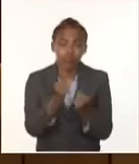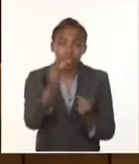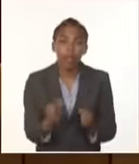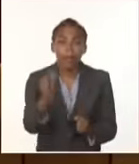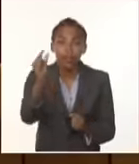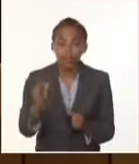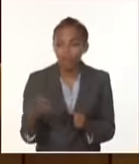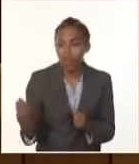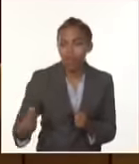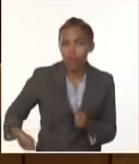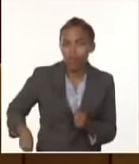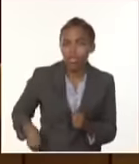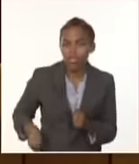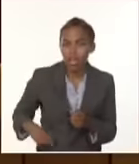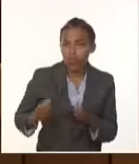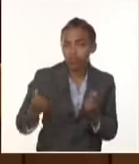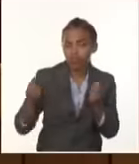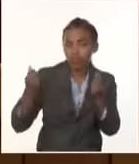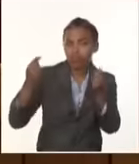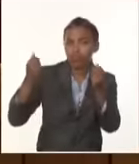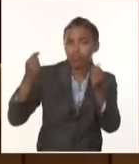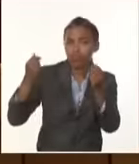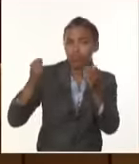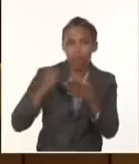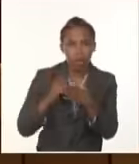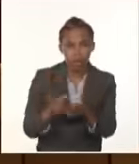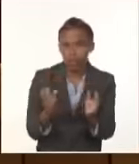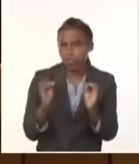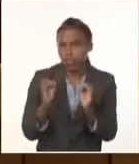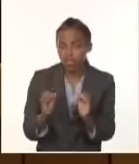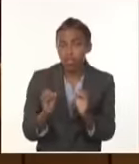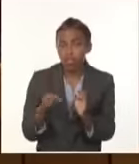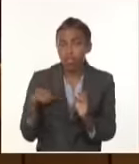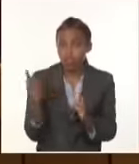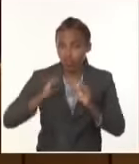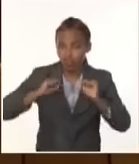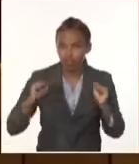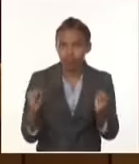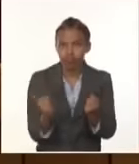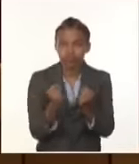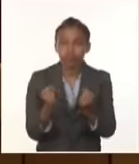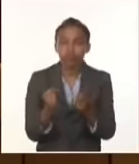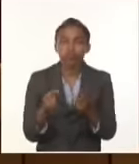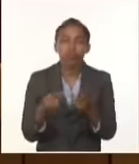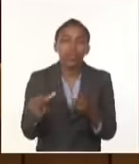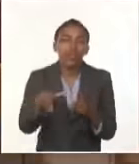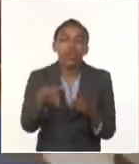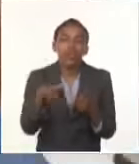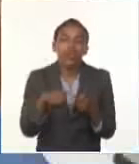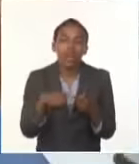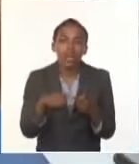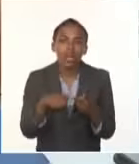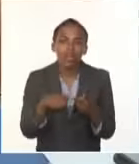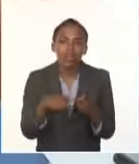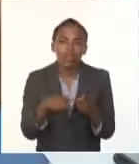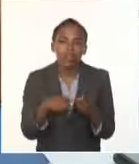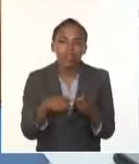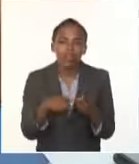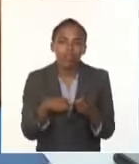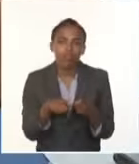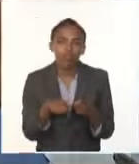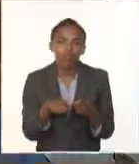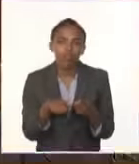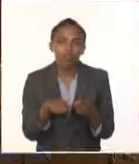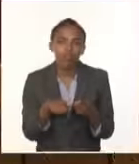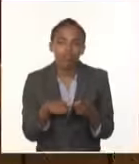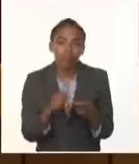para enriquecerse sin aportar. Tolerancia cero para los indolentes, para los pillos y para los